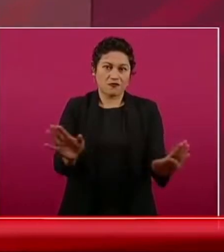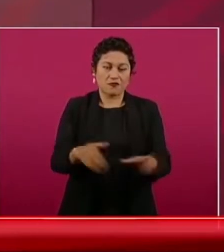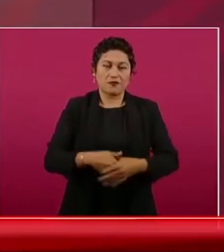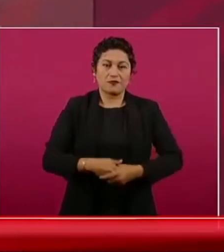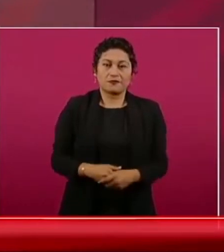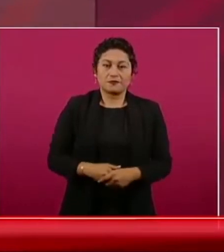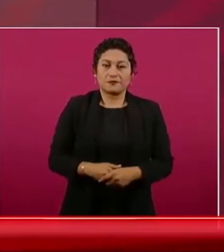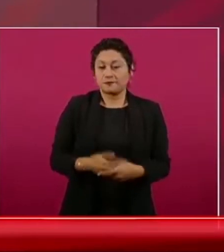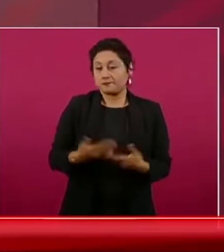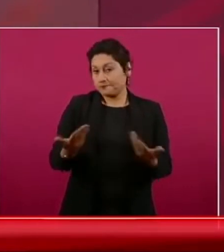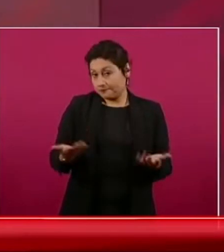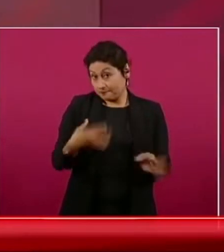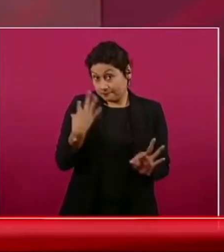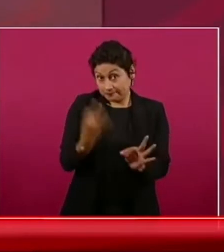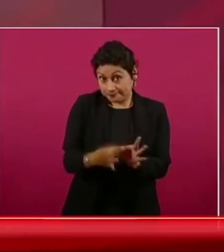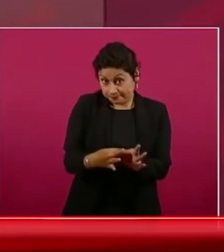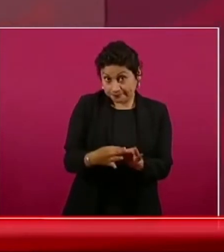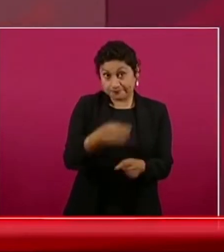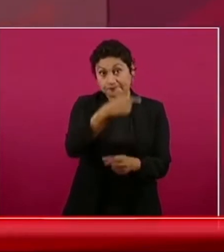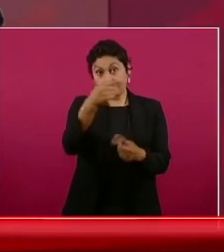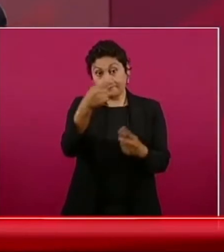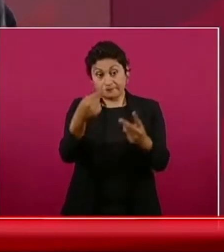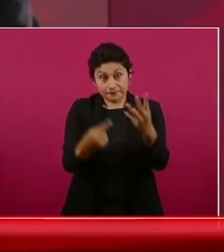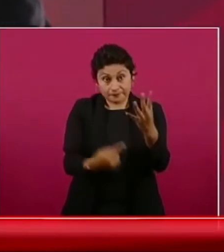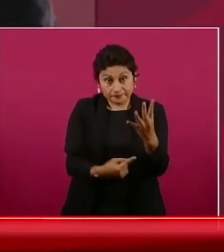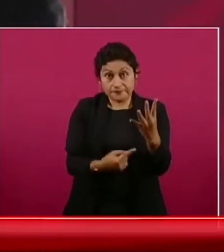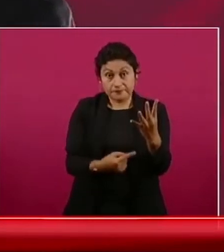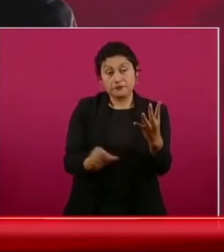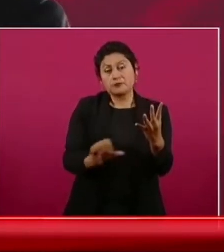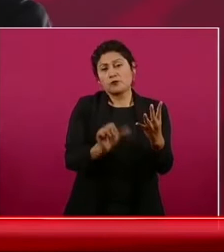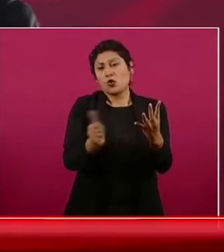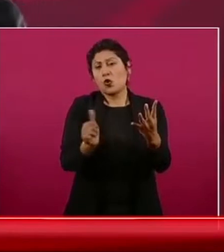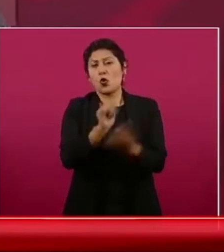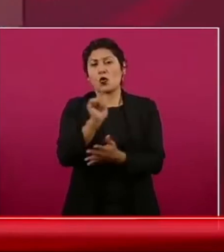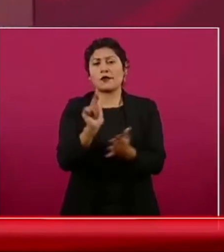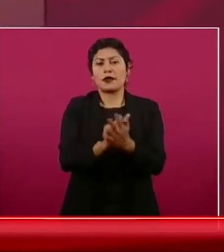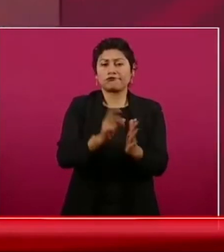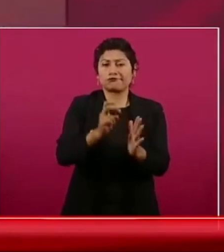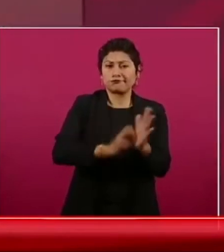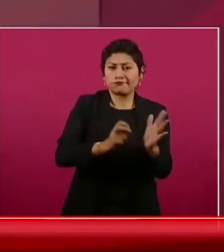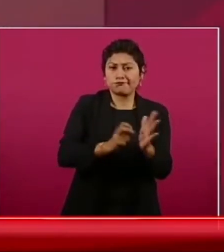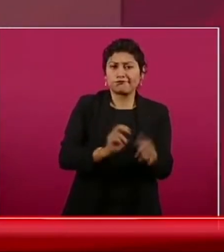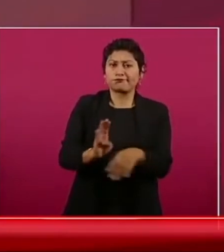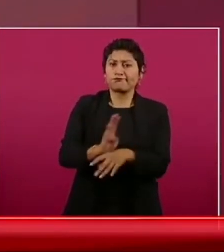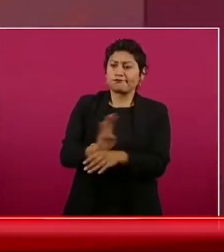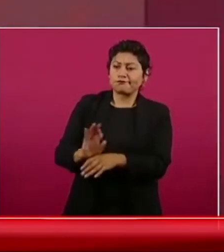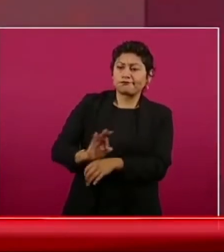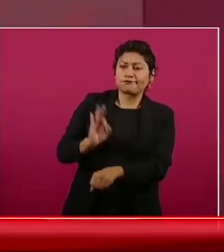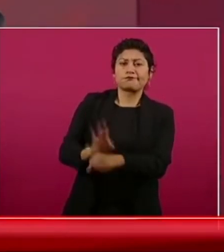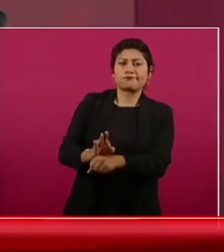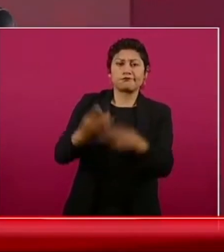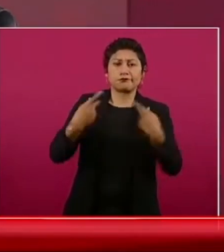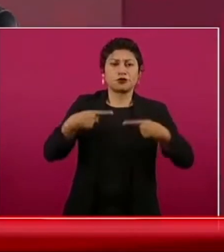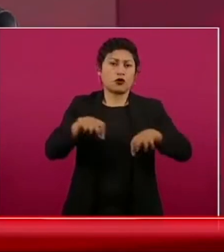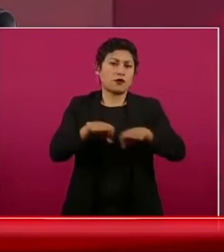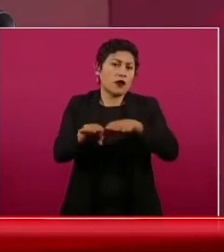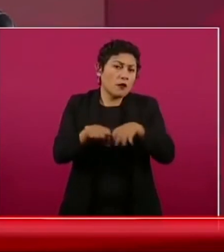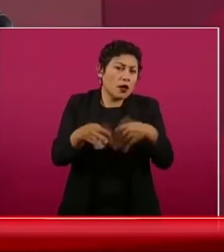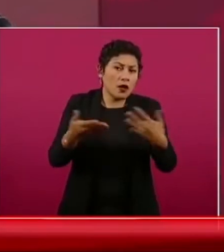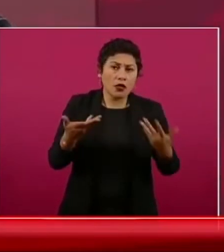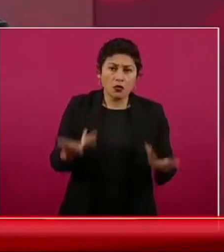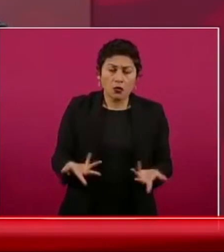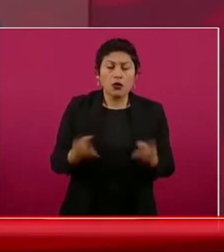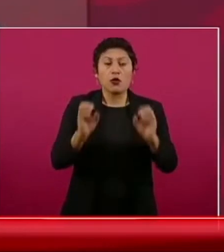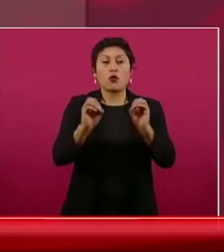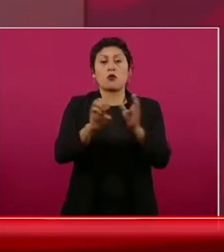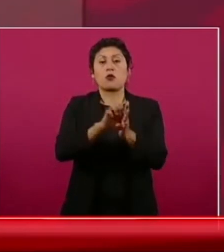Y otras reformas en beneficio de los trabajadores, por ejemplo, el